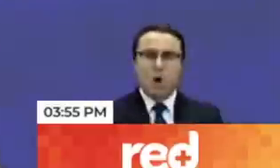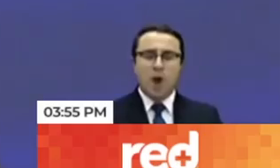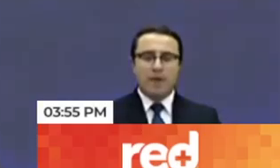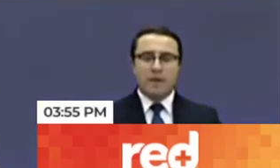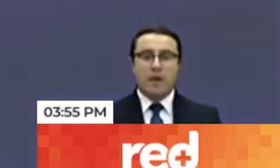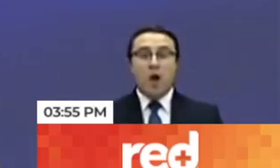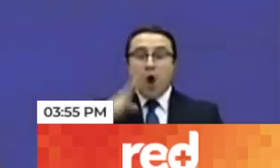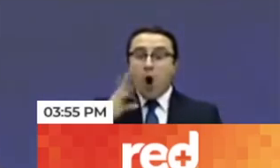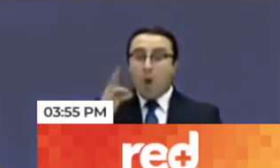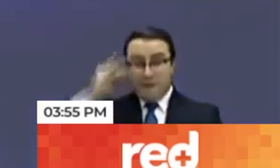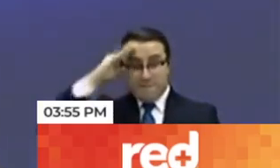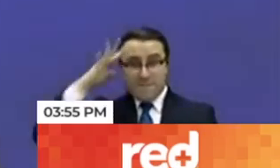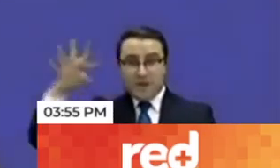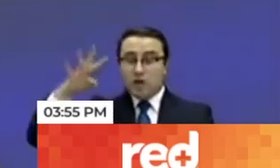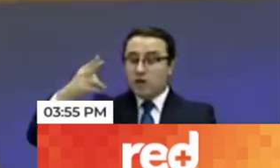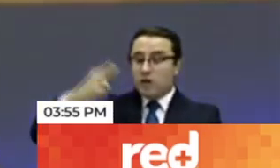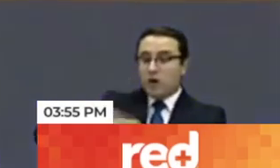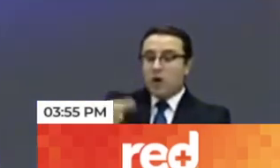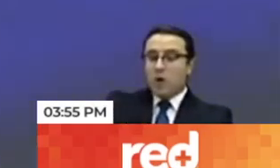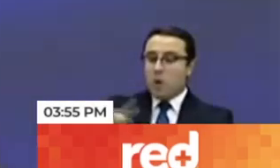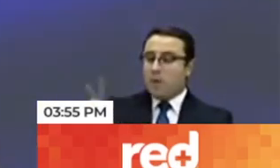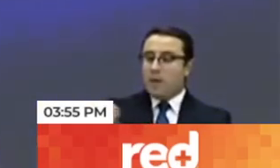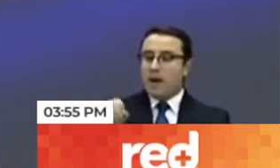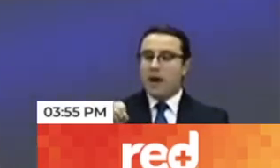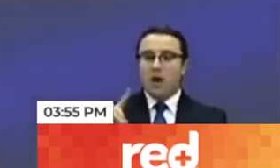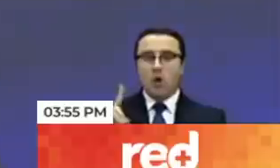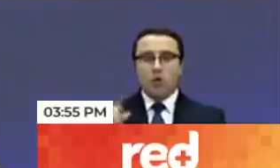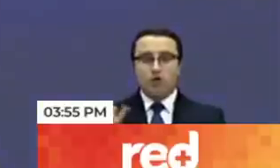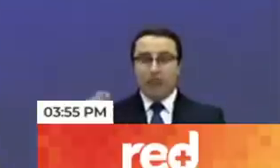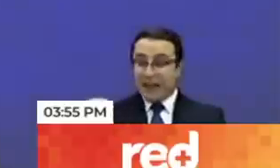filósofo francés, que hoy tiene